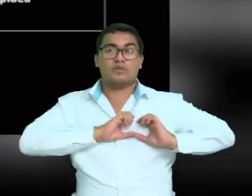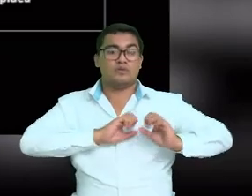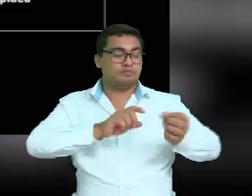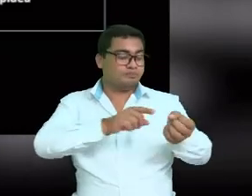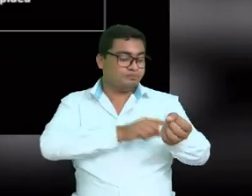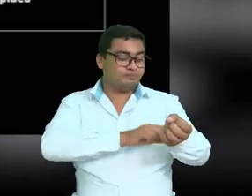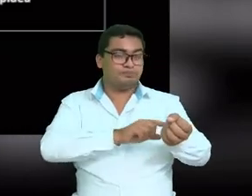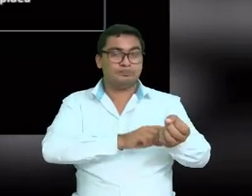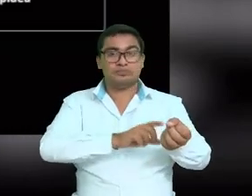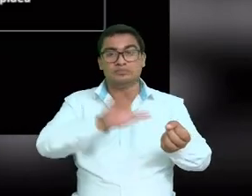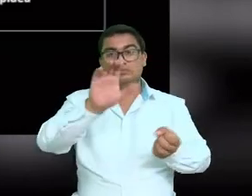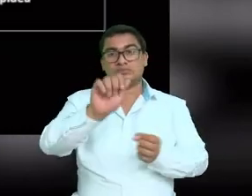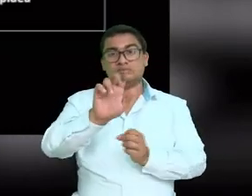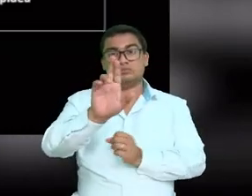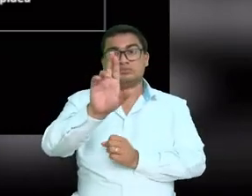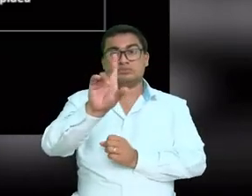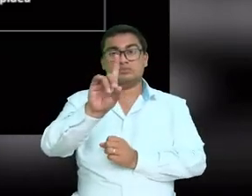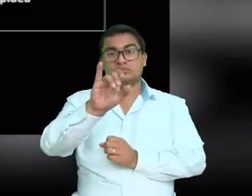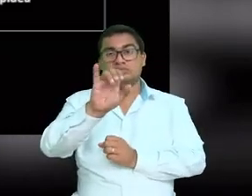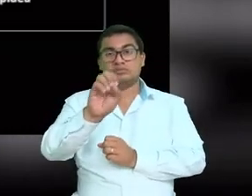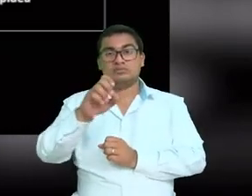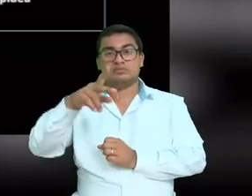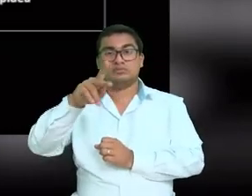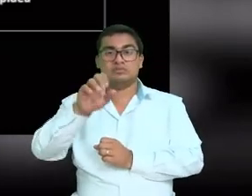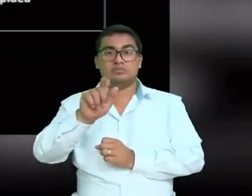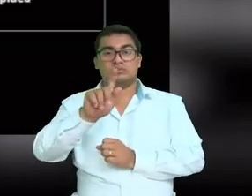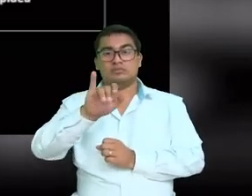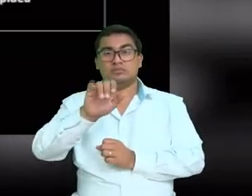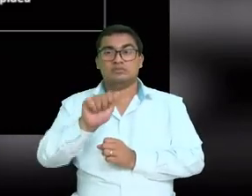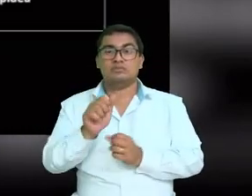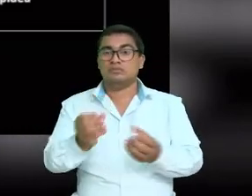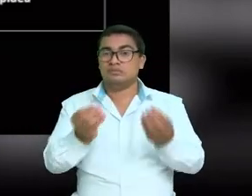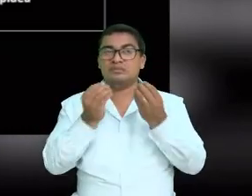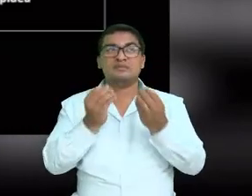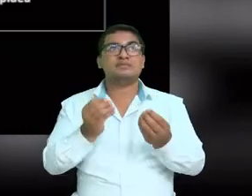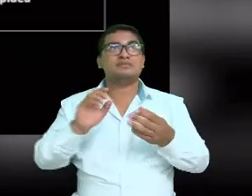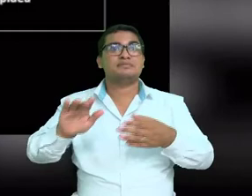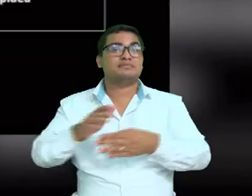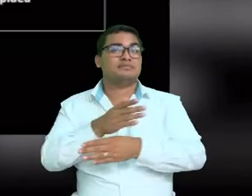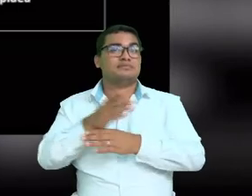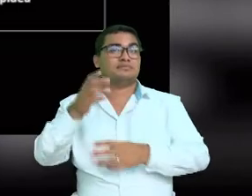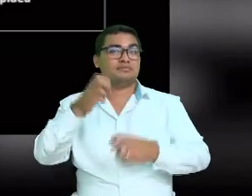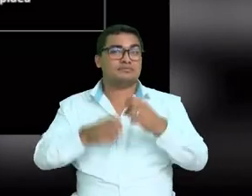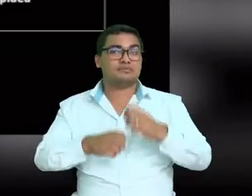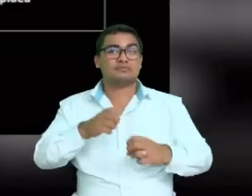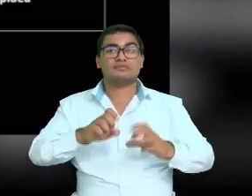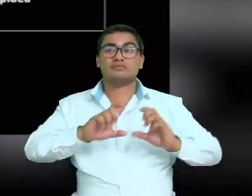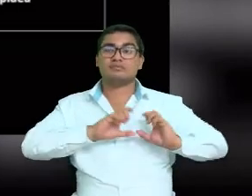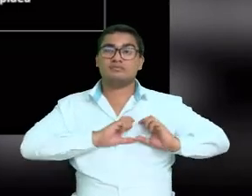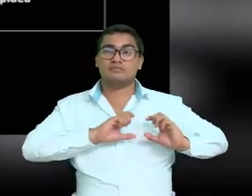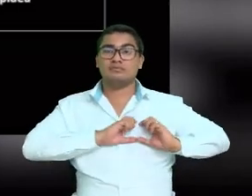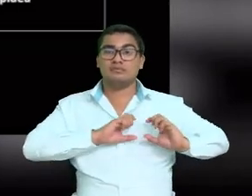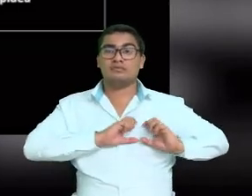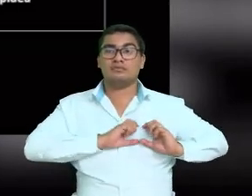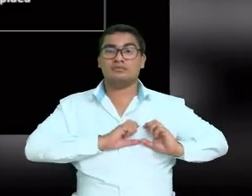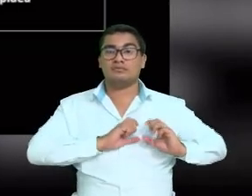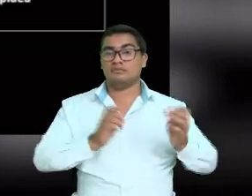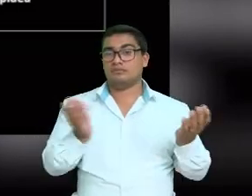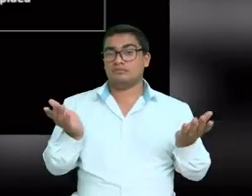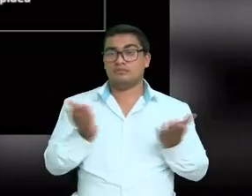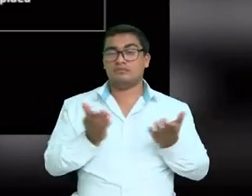con cardiopatía. Uh-huh. Como podemos observar, la mayoría de las cardiopatías son comunicaciones